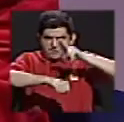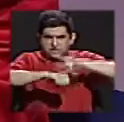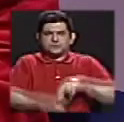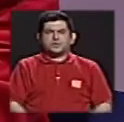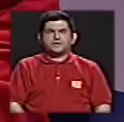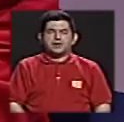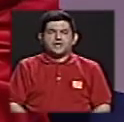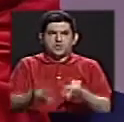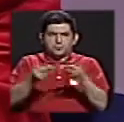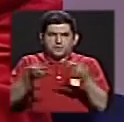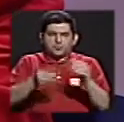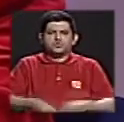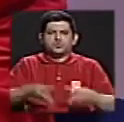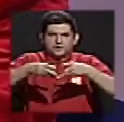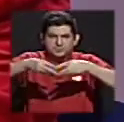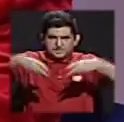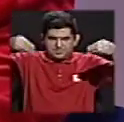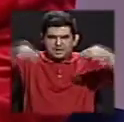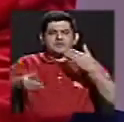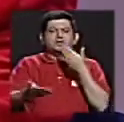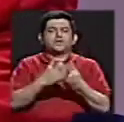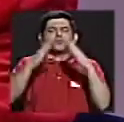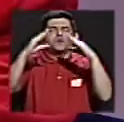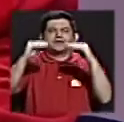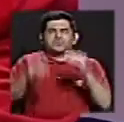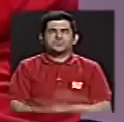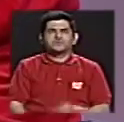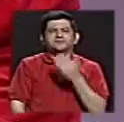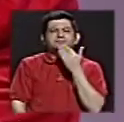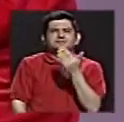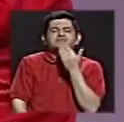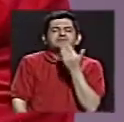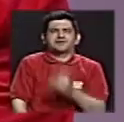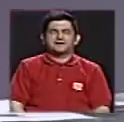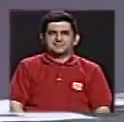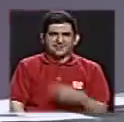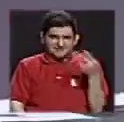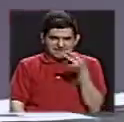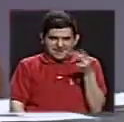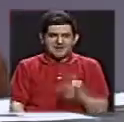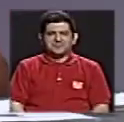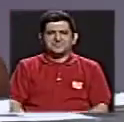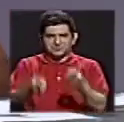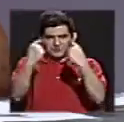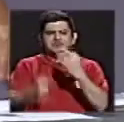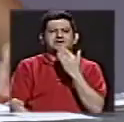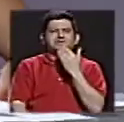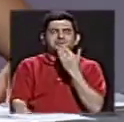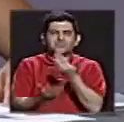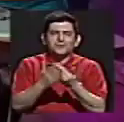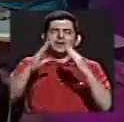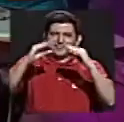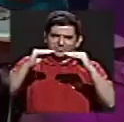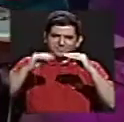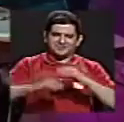de Plataneras y Plataneros. Muy buenas noches, gracias a Lilian y Marlene por estar aquí con